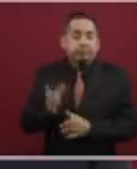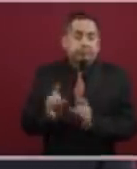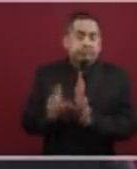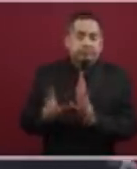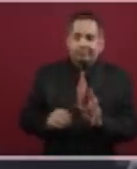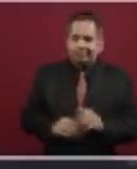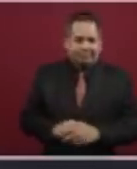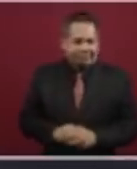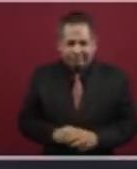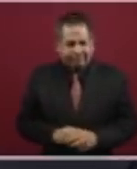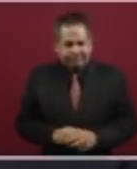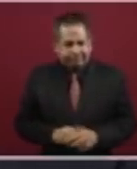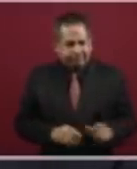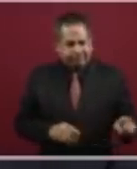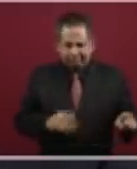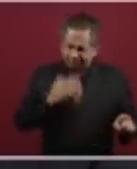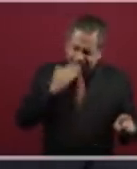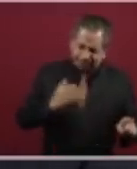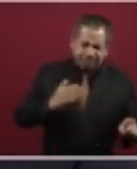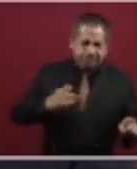Yo digo un milagro,